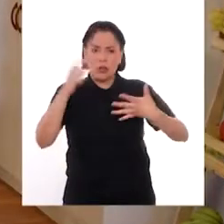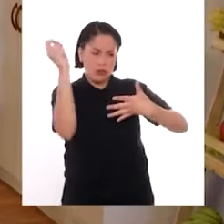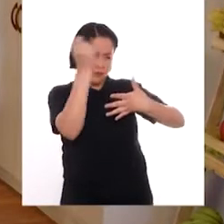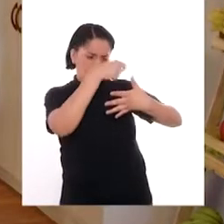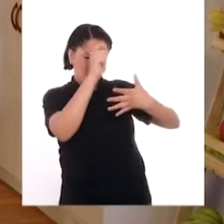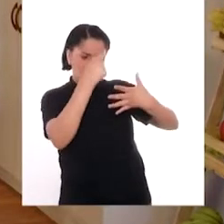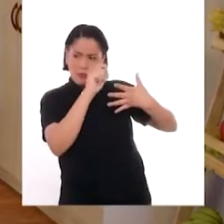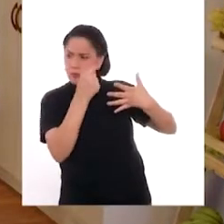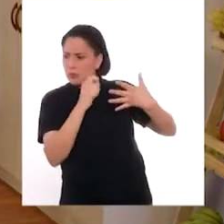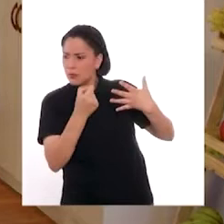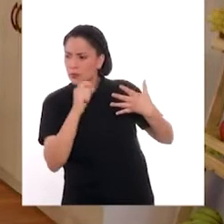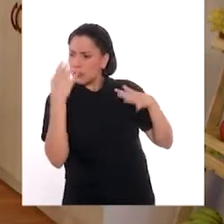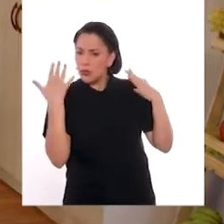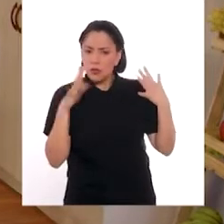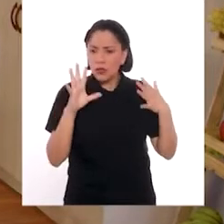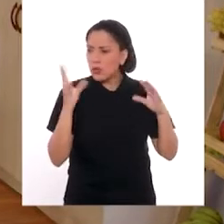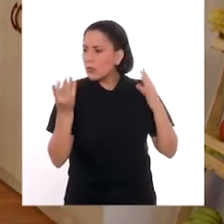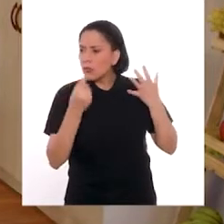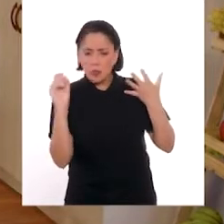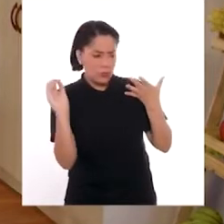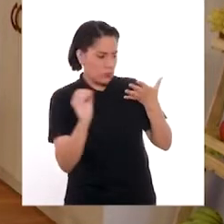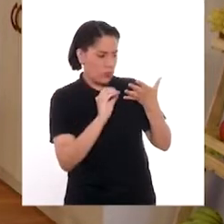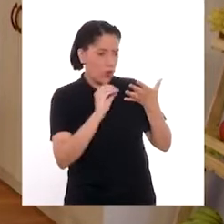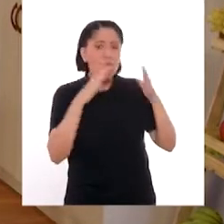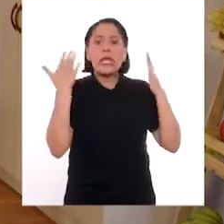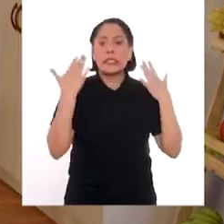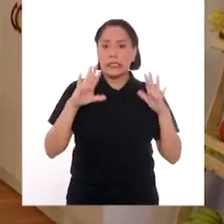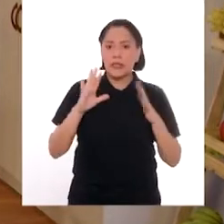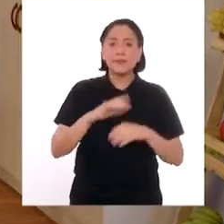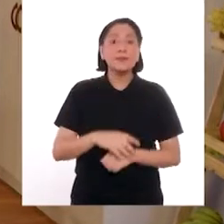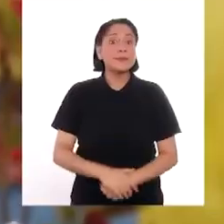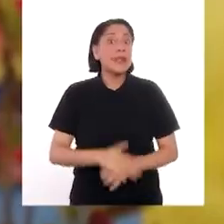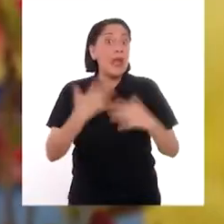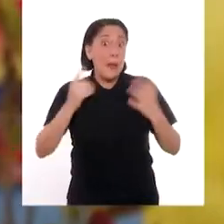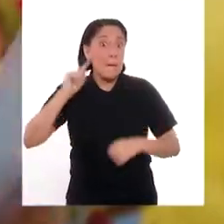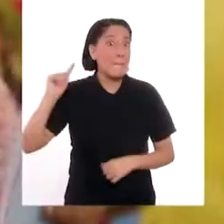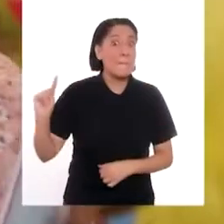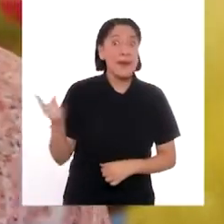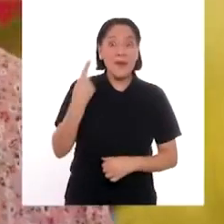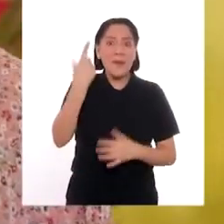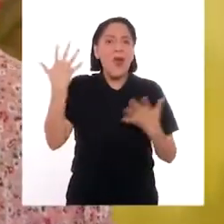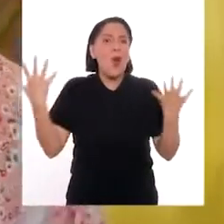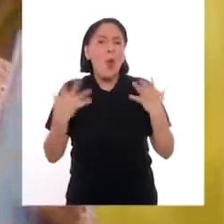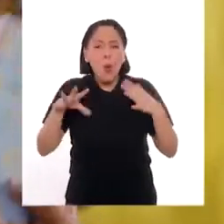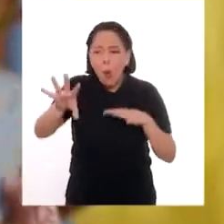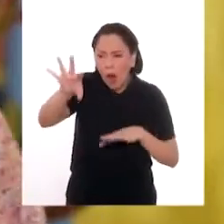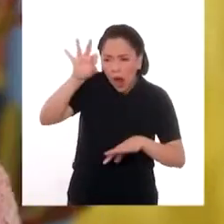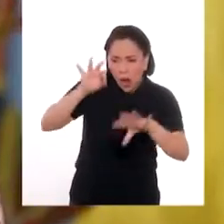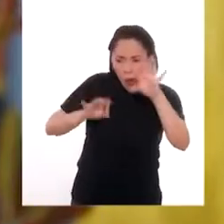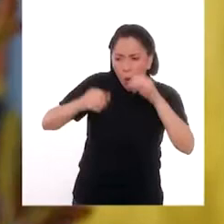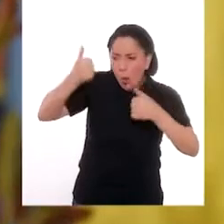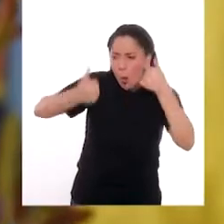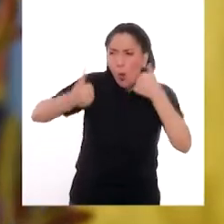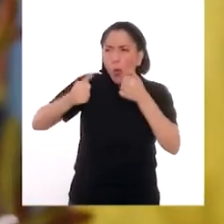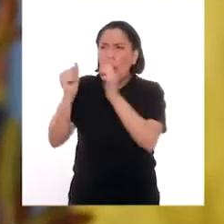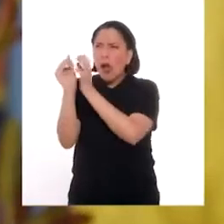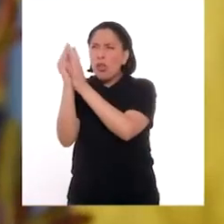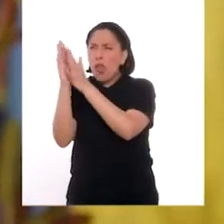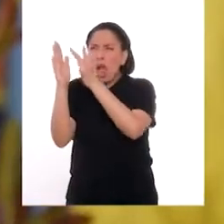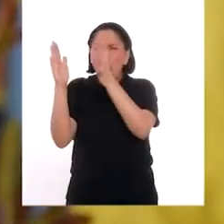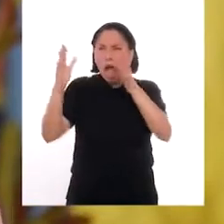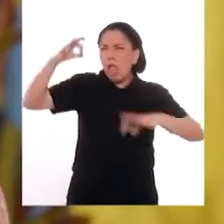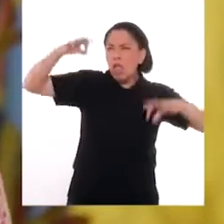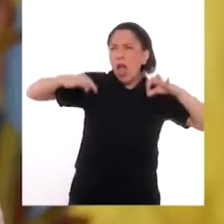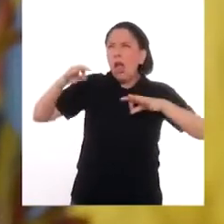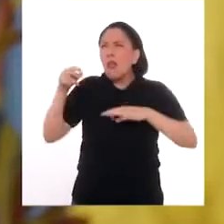¿Tienes todos los datos? A ver, ¿qué más le podemos añadir? Ya está. Primero escogemos la escena que vamos